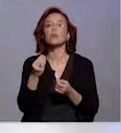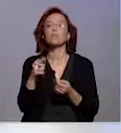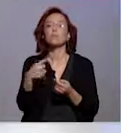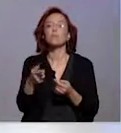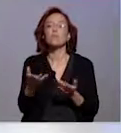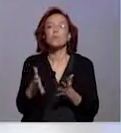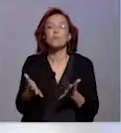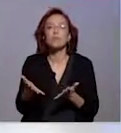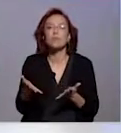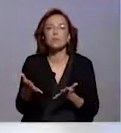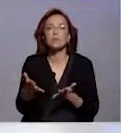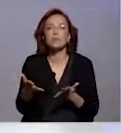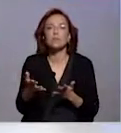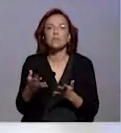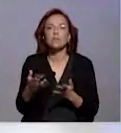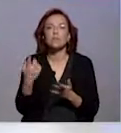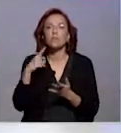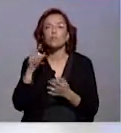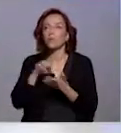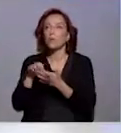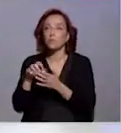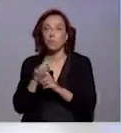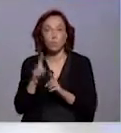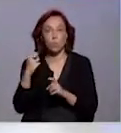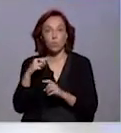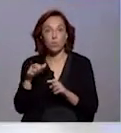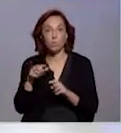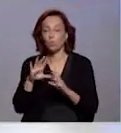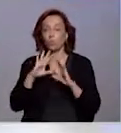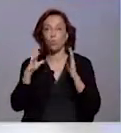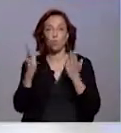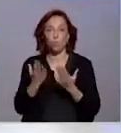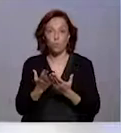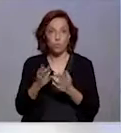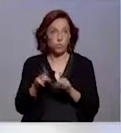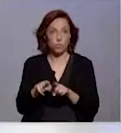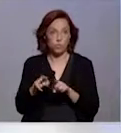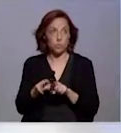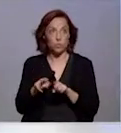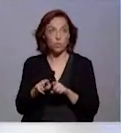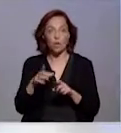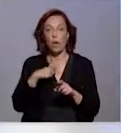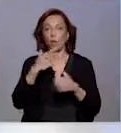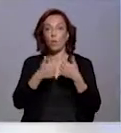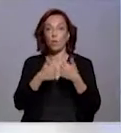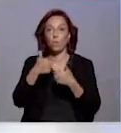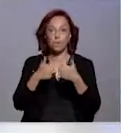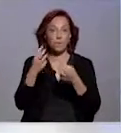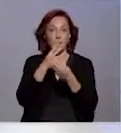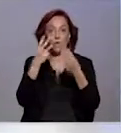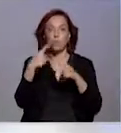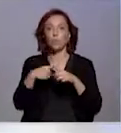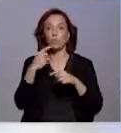los países en algunos casos tampoco pero esto sucede en todas partes del mundo decir hay una competencia general por el